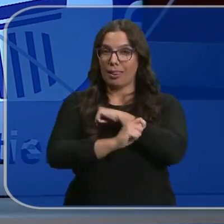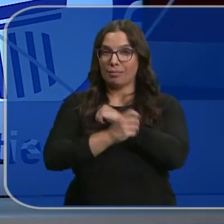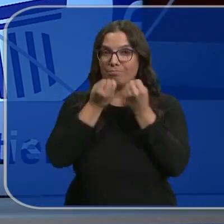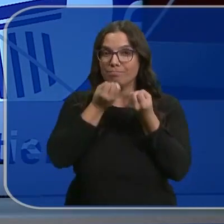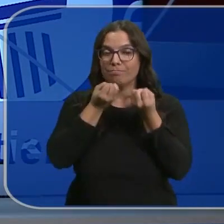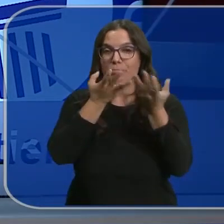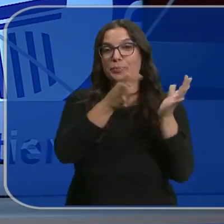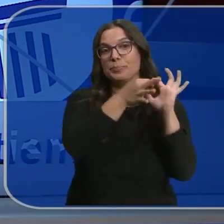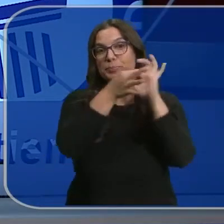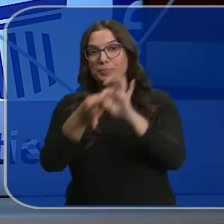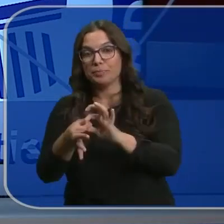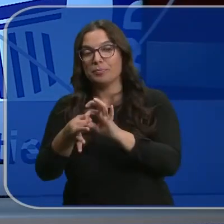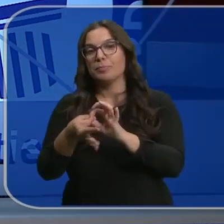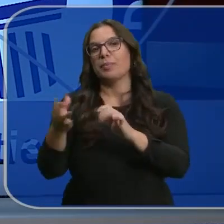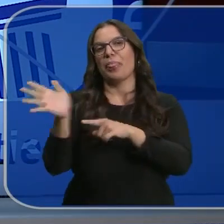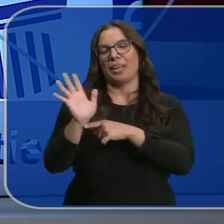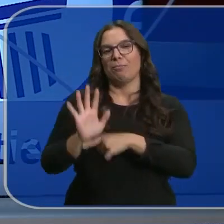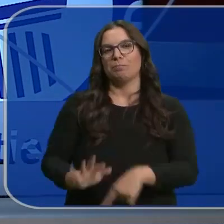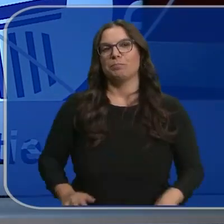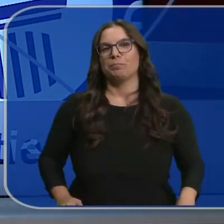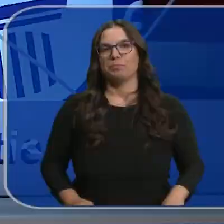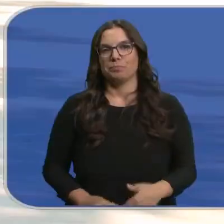está muy ligado al séptimo arte.